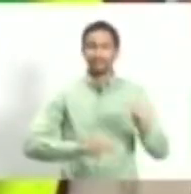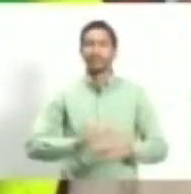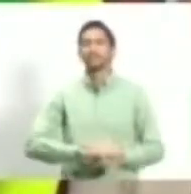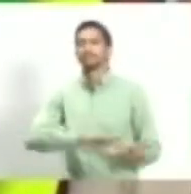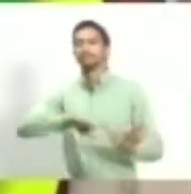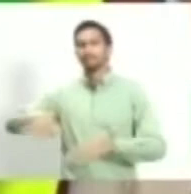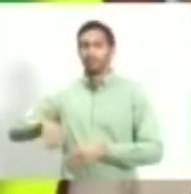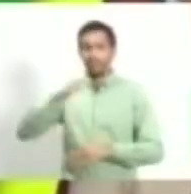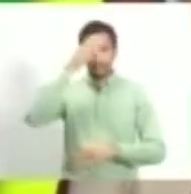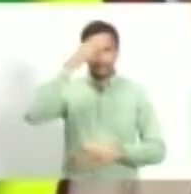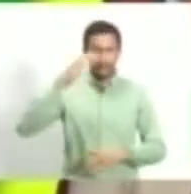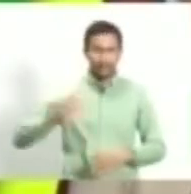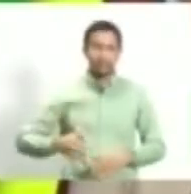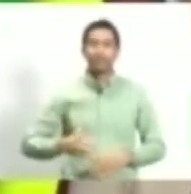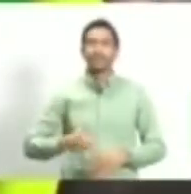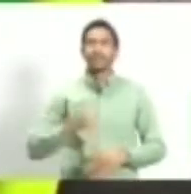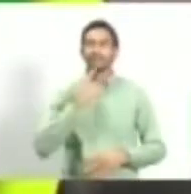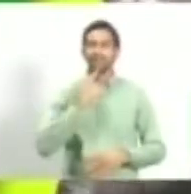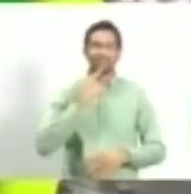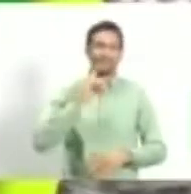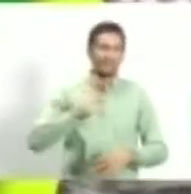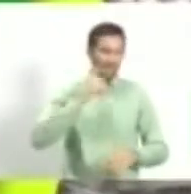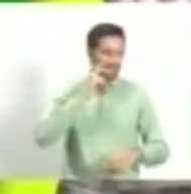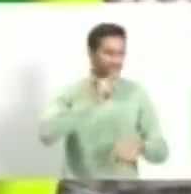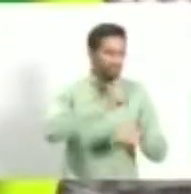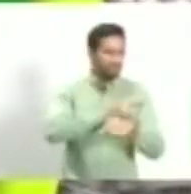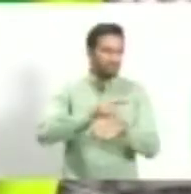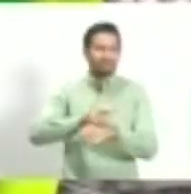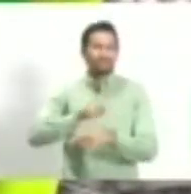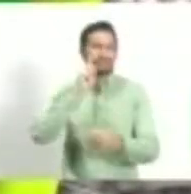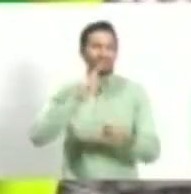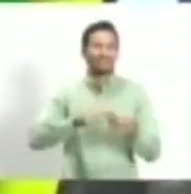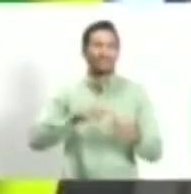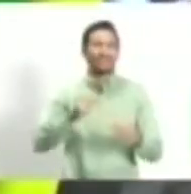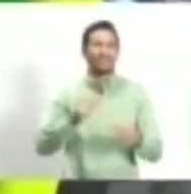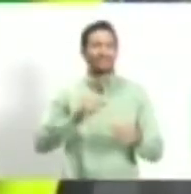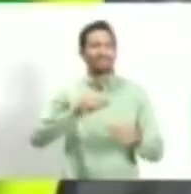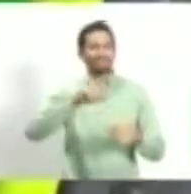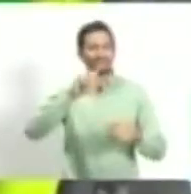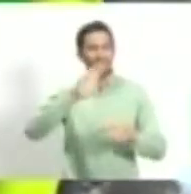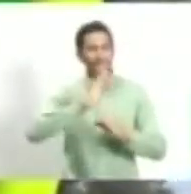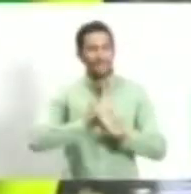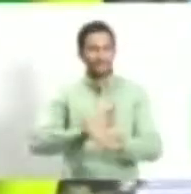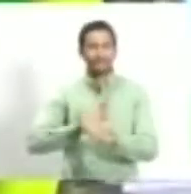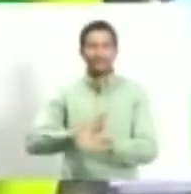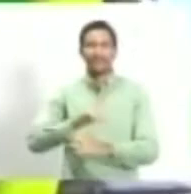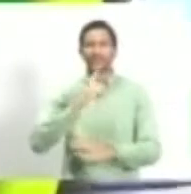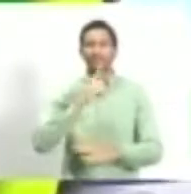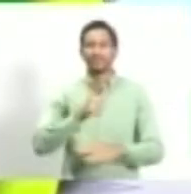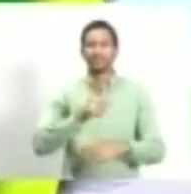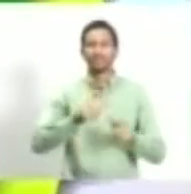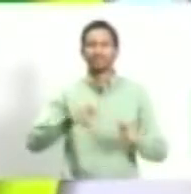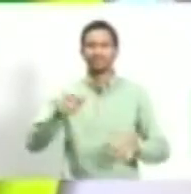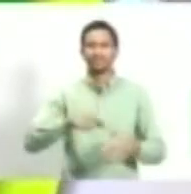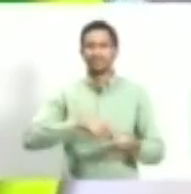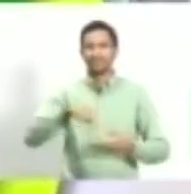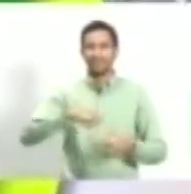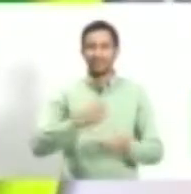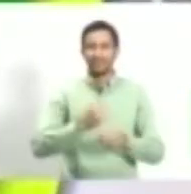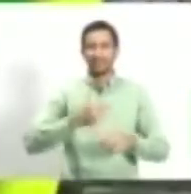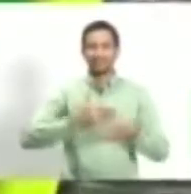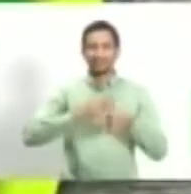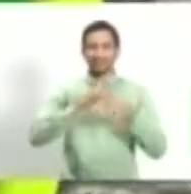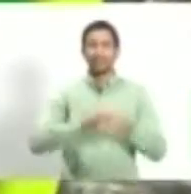anunció que trabajará para acabar con las mafias de construcciones piratas de esa ciudad. Para el 9 de mayo, fue aplazada la decisión